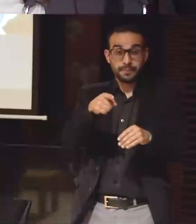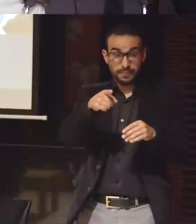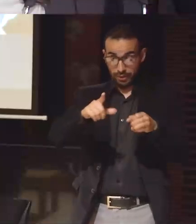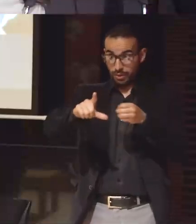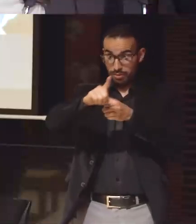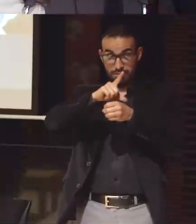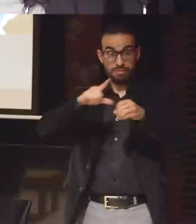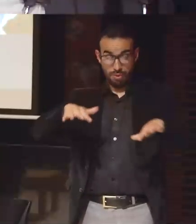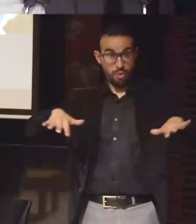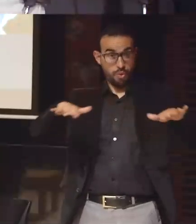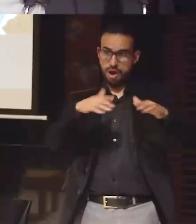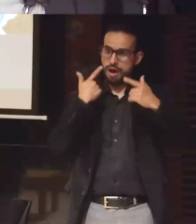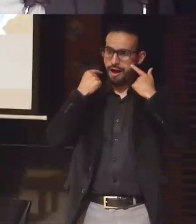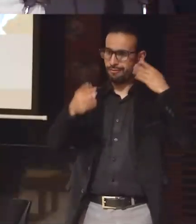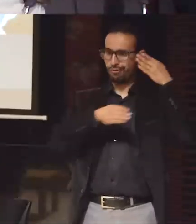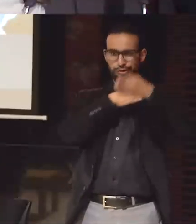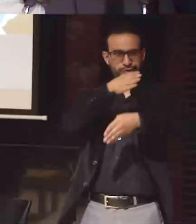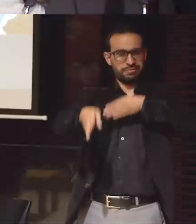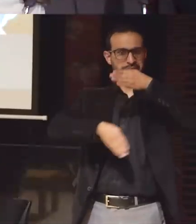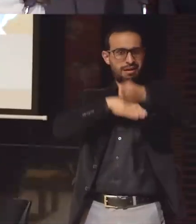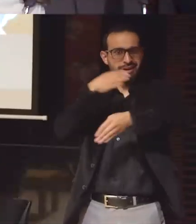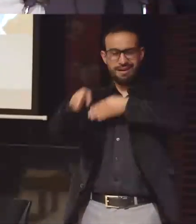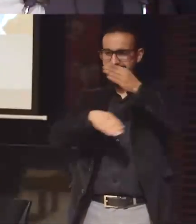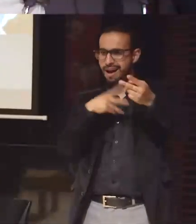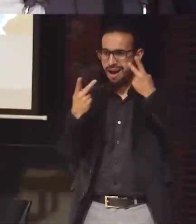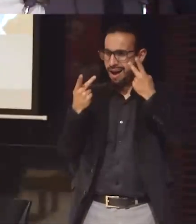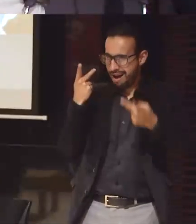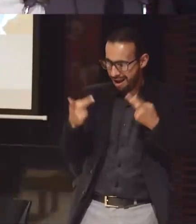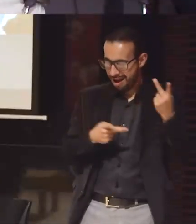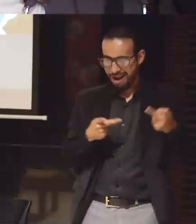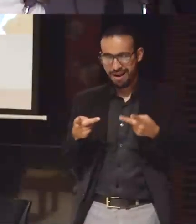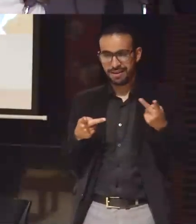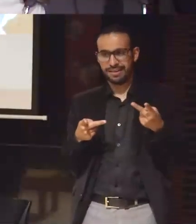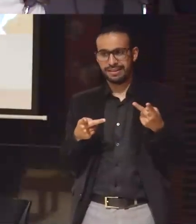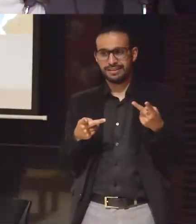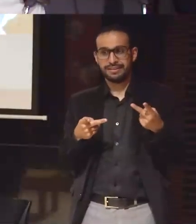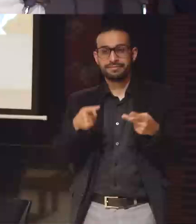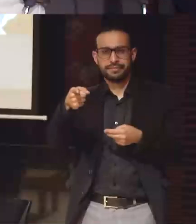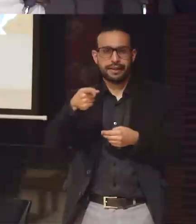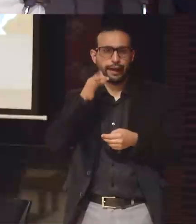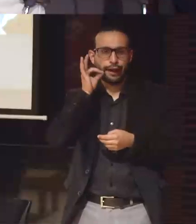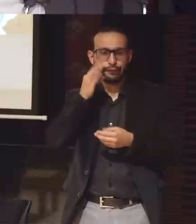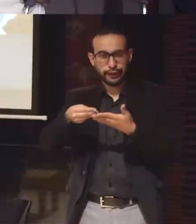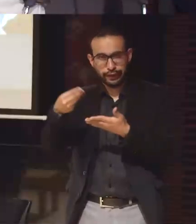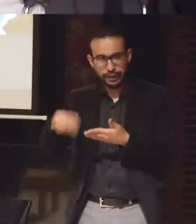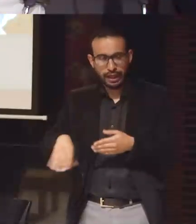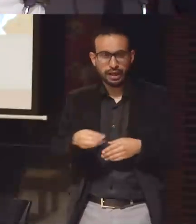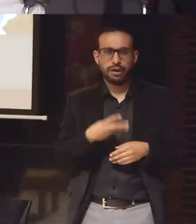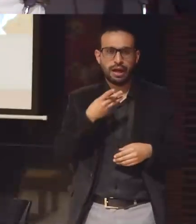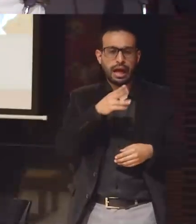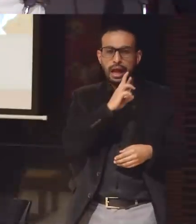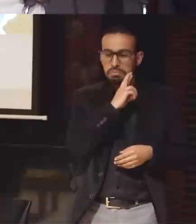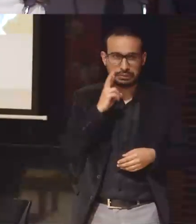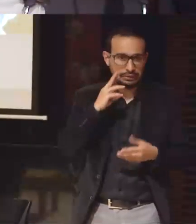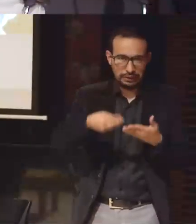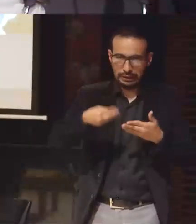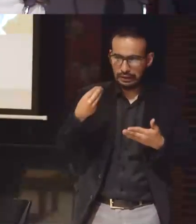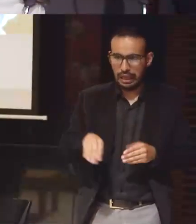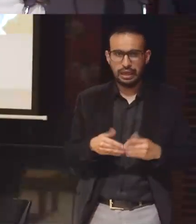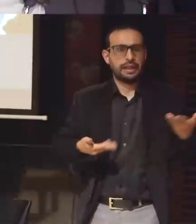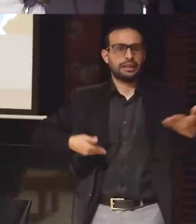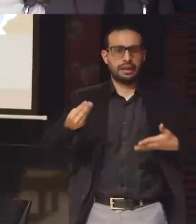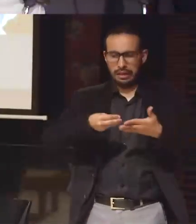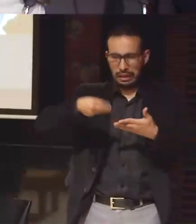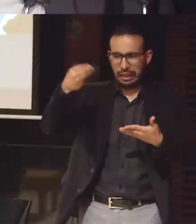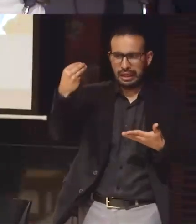volvió súper turístico, ahora todo el mundo viene a visitarlo, pero entonces el café se hizo más caro, el almuerzo es más caro, estar aquí es más caro, la de la tienda es más cara, y